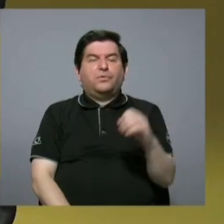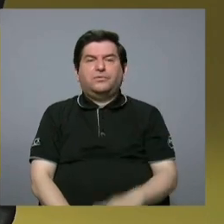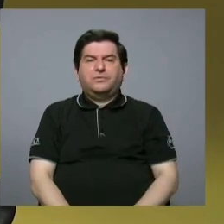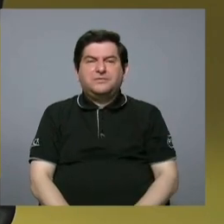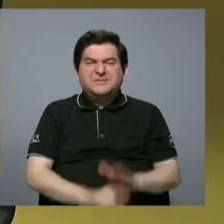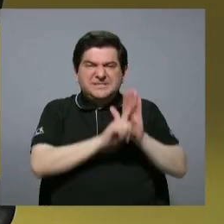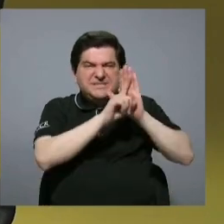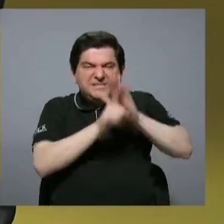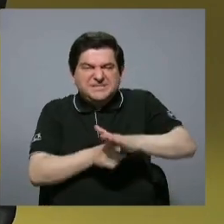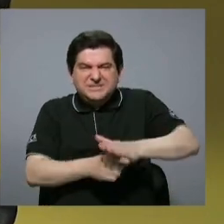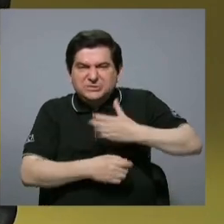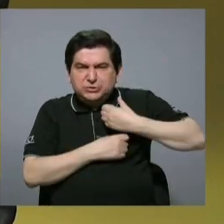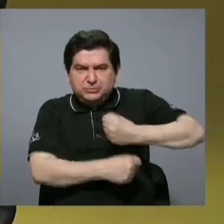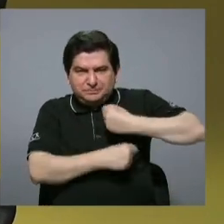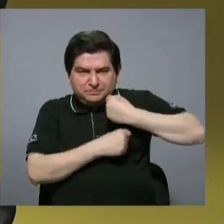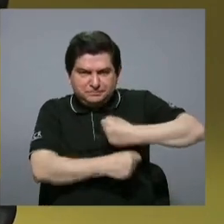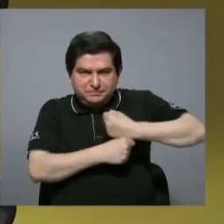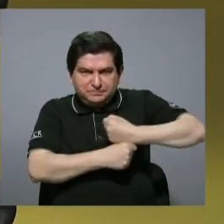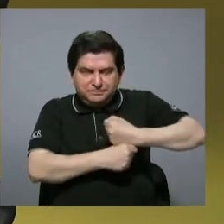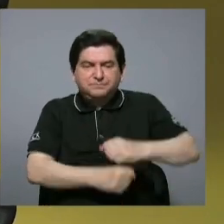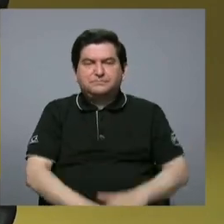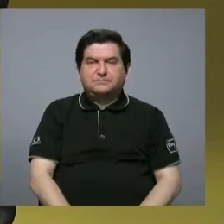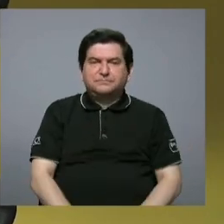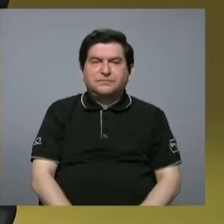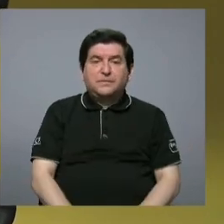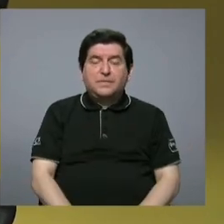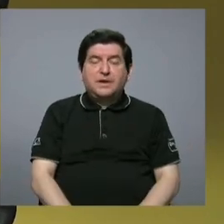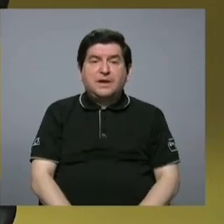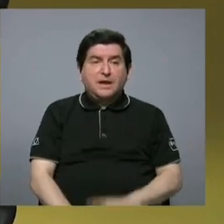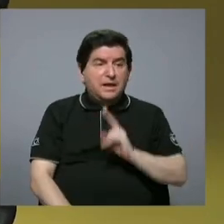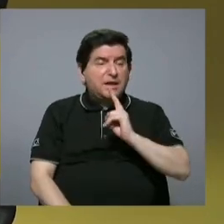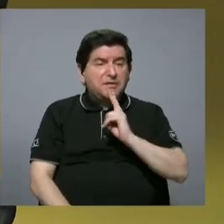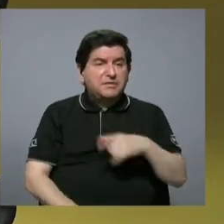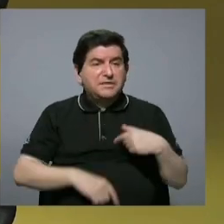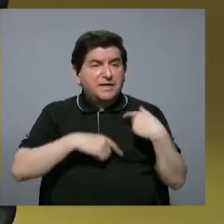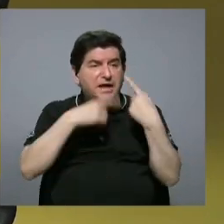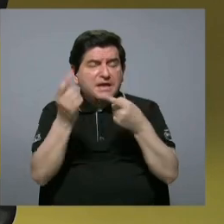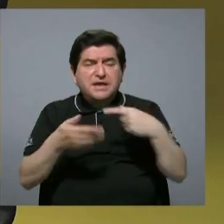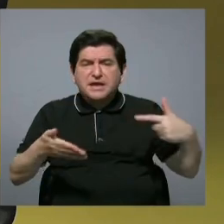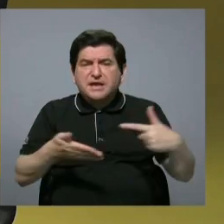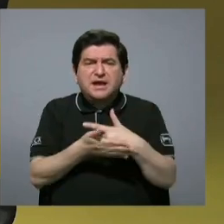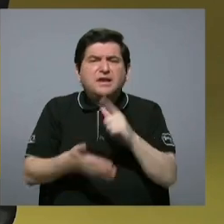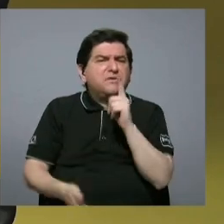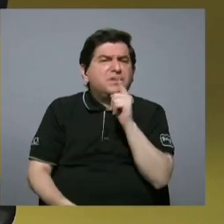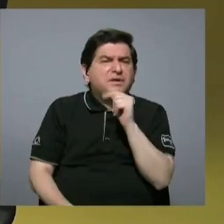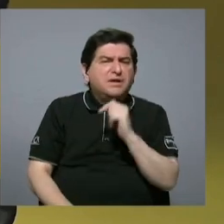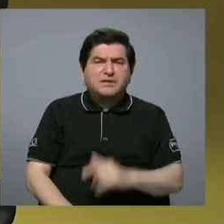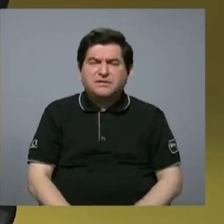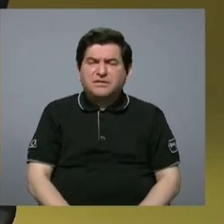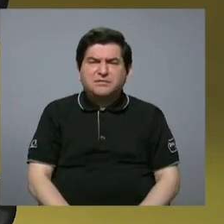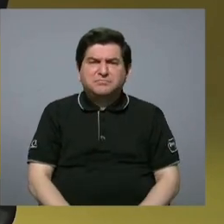acoso militar, ¿verdad? En realidad los que entraron a Liberia fueron